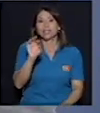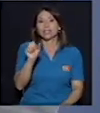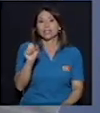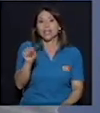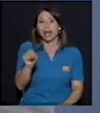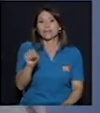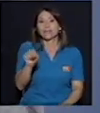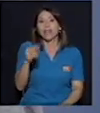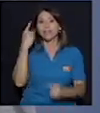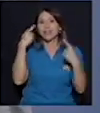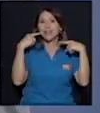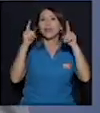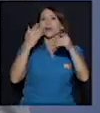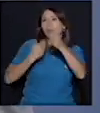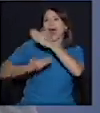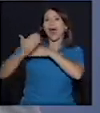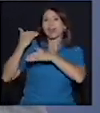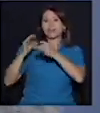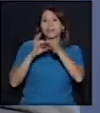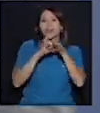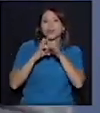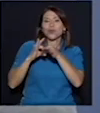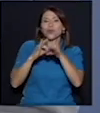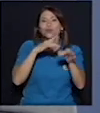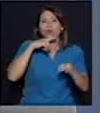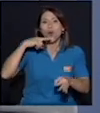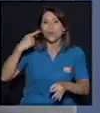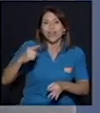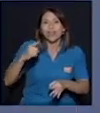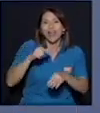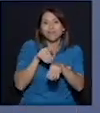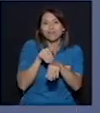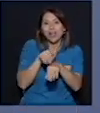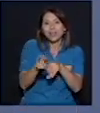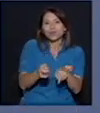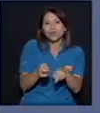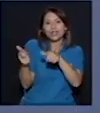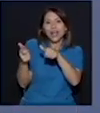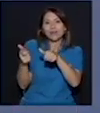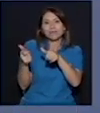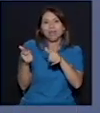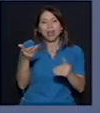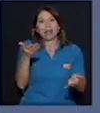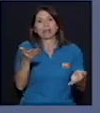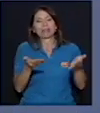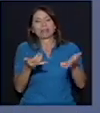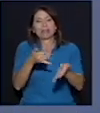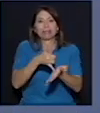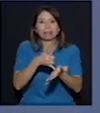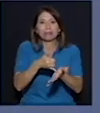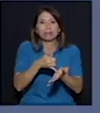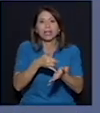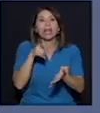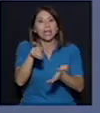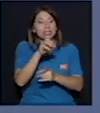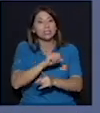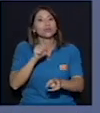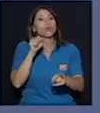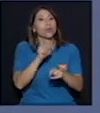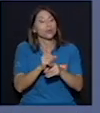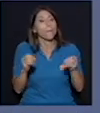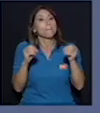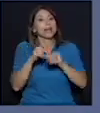anterior, a los soviéticos, lo lograron expulsar y se desequilibró la zona hasta la fecha. Y el gran desequilibrio, el más grande y